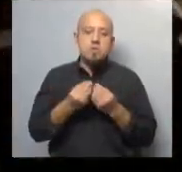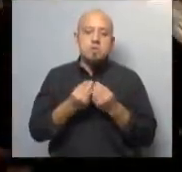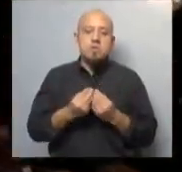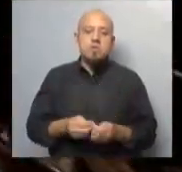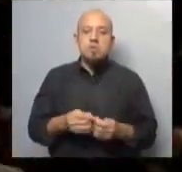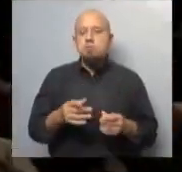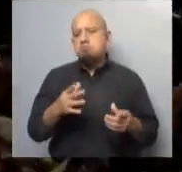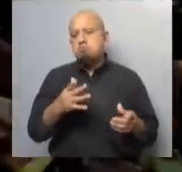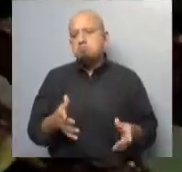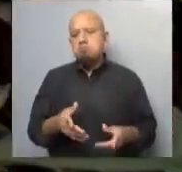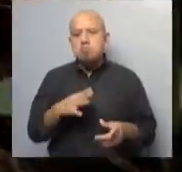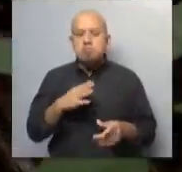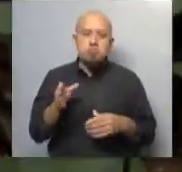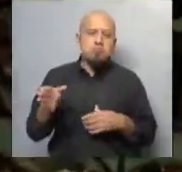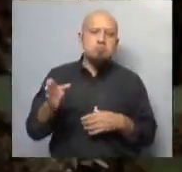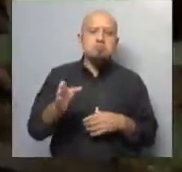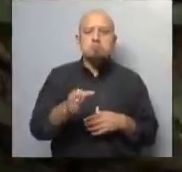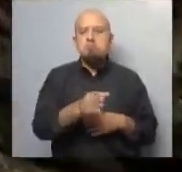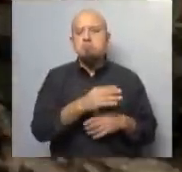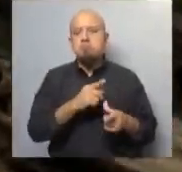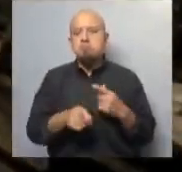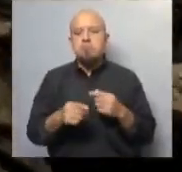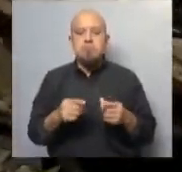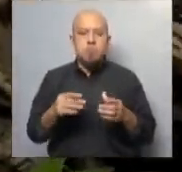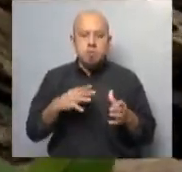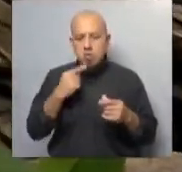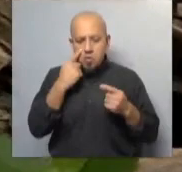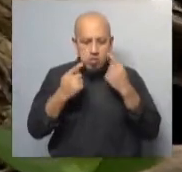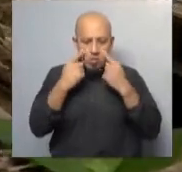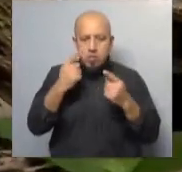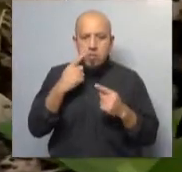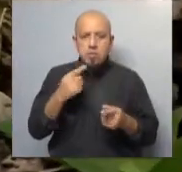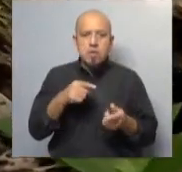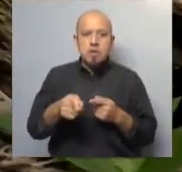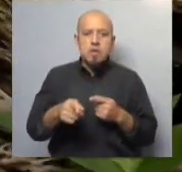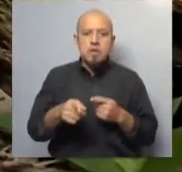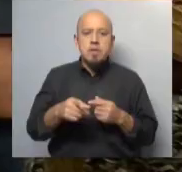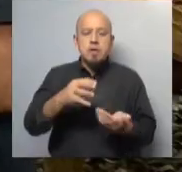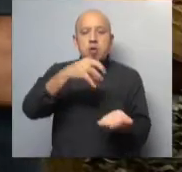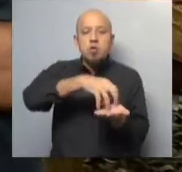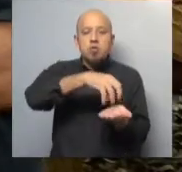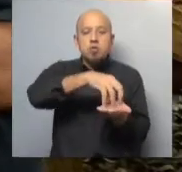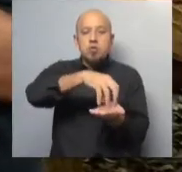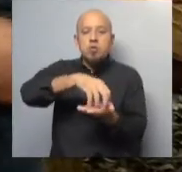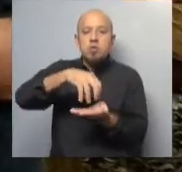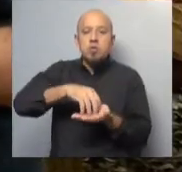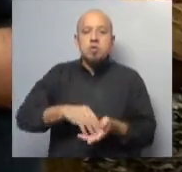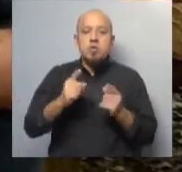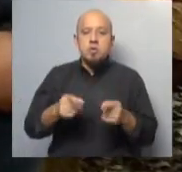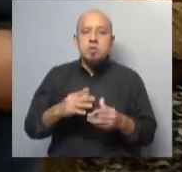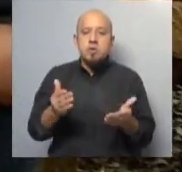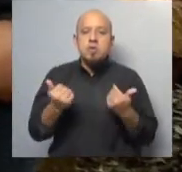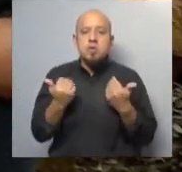salir incluso a investigar hongos o a buscarlos o a mirar, o observar los micosenderos que armamos durante el año, también tienen el